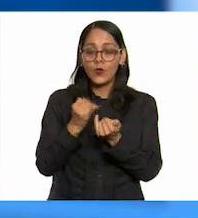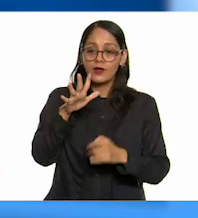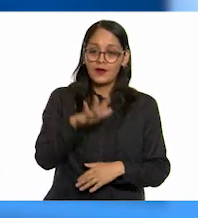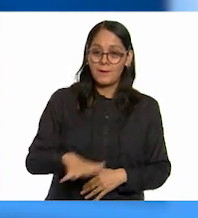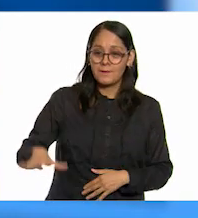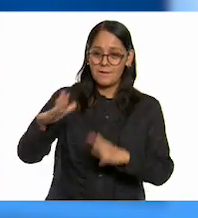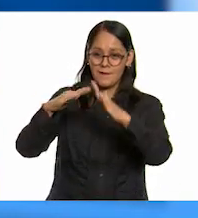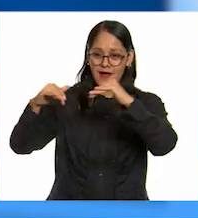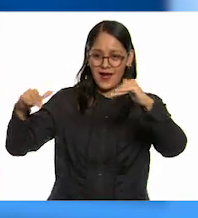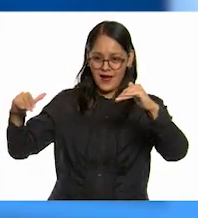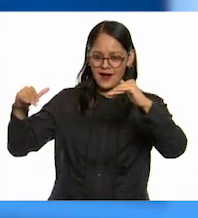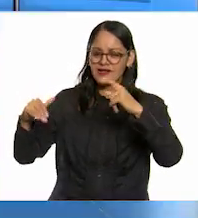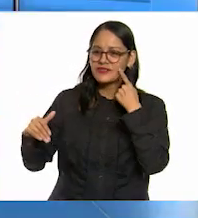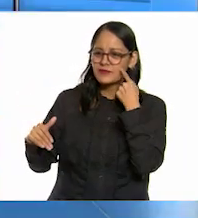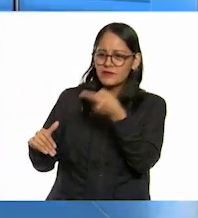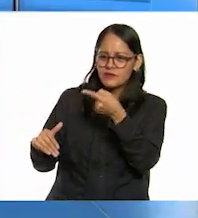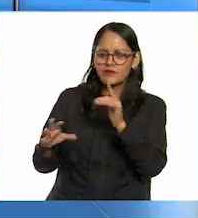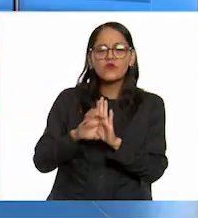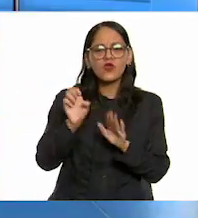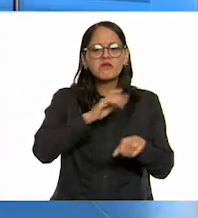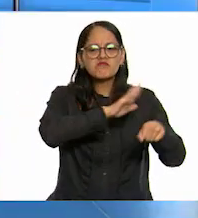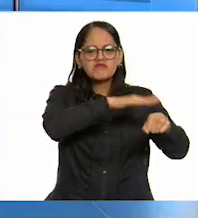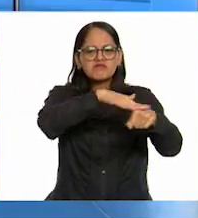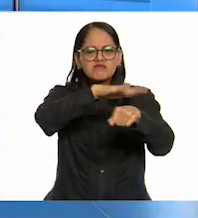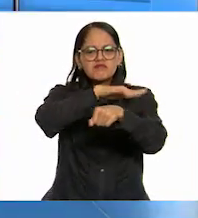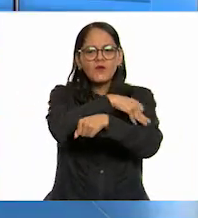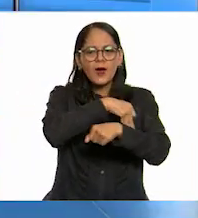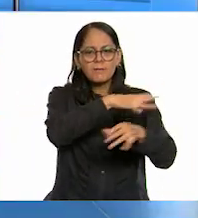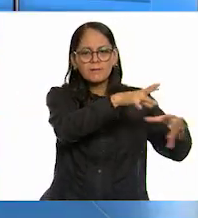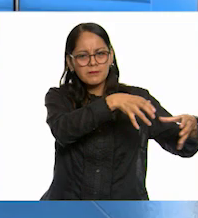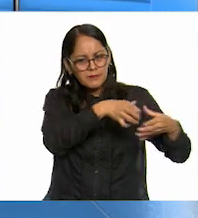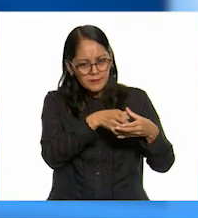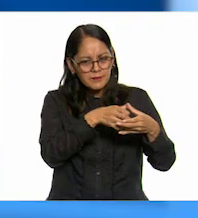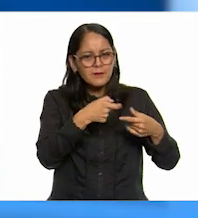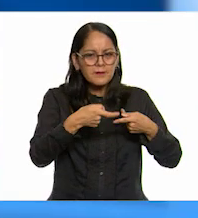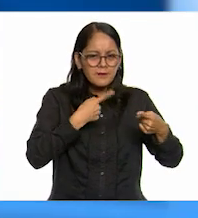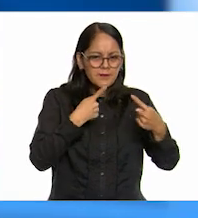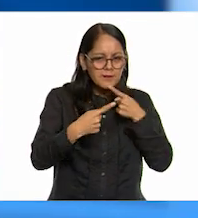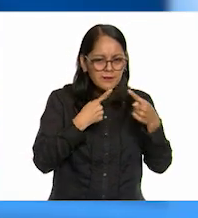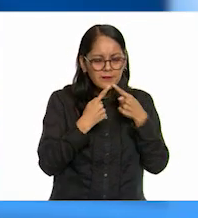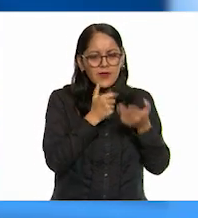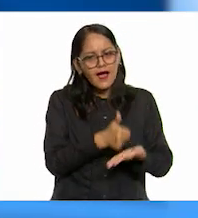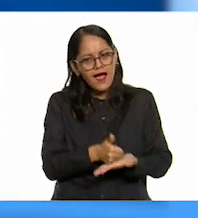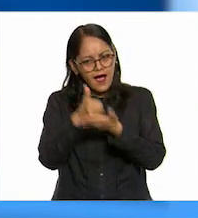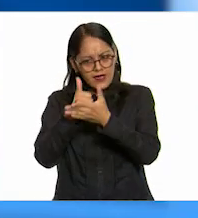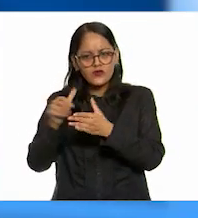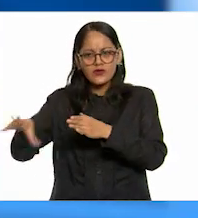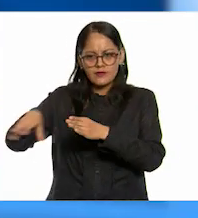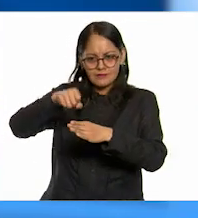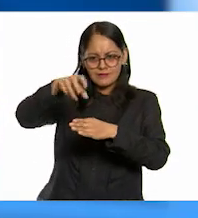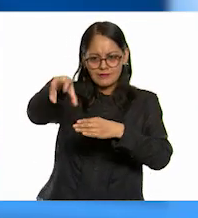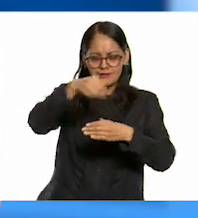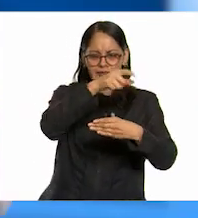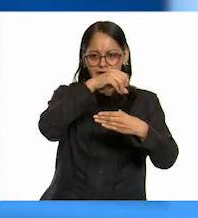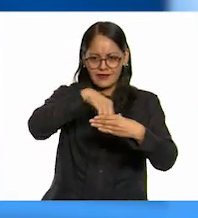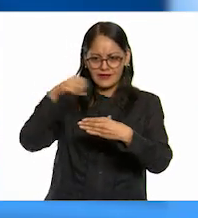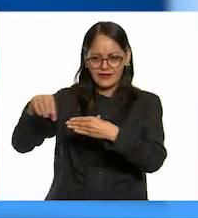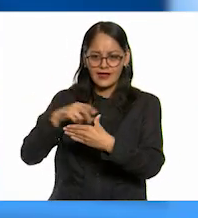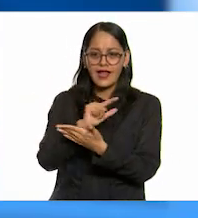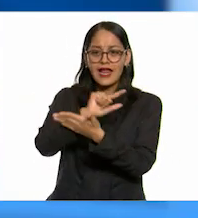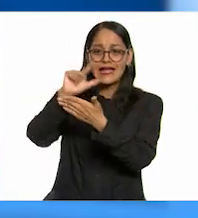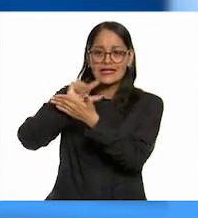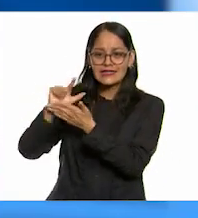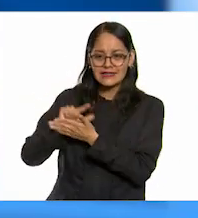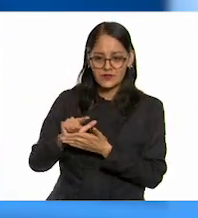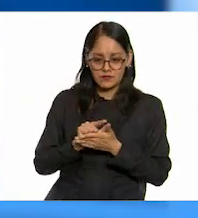playa, puedo organizar tal vez una brigada con mi familia y personas que estemos ahí y recolectar basura en ese lugar. Así